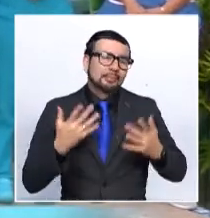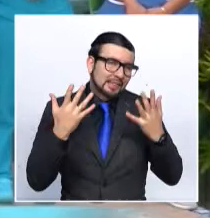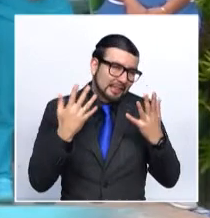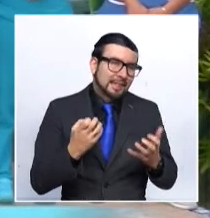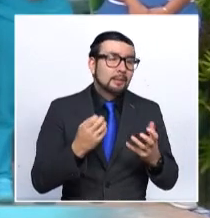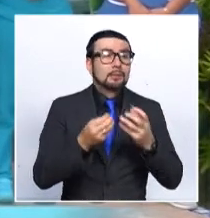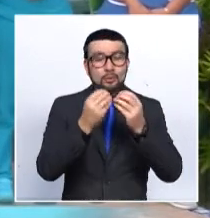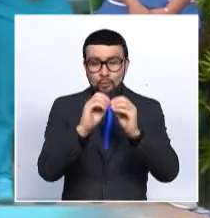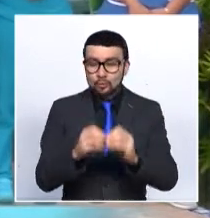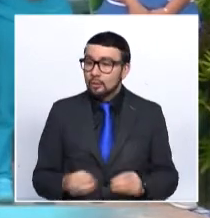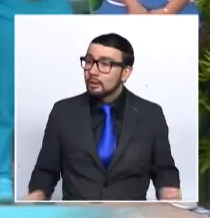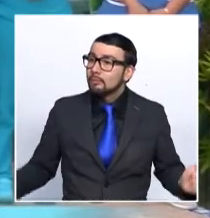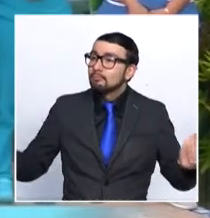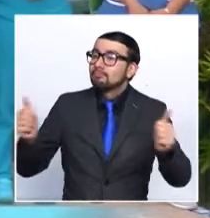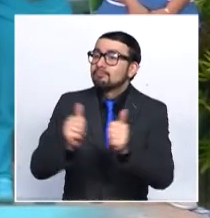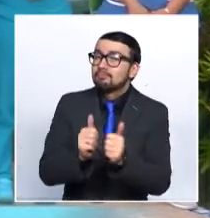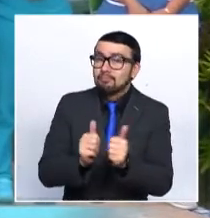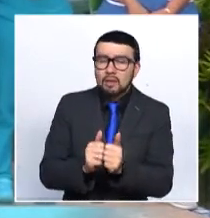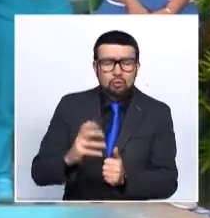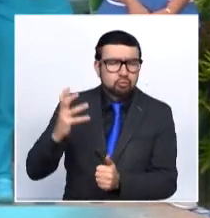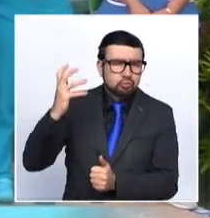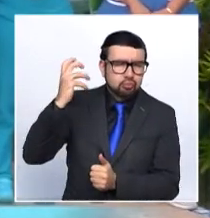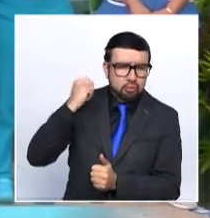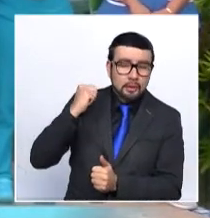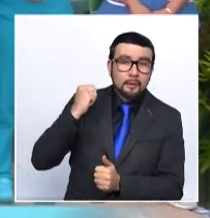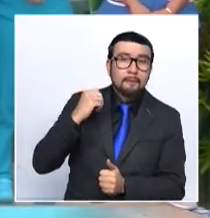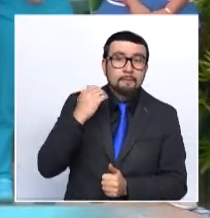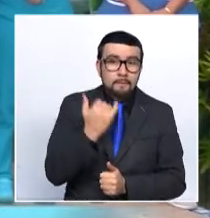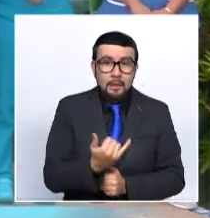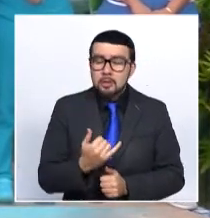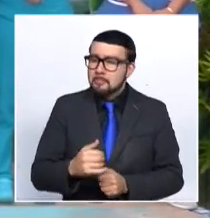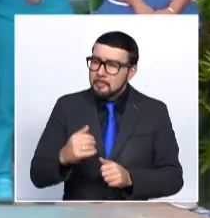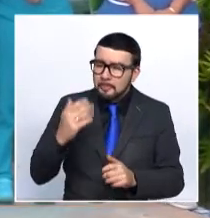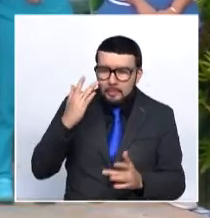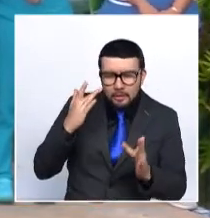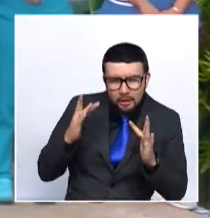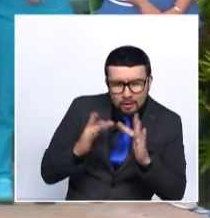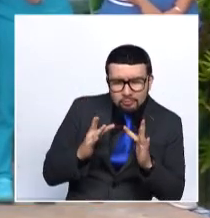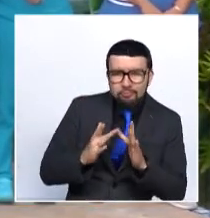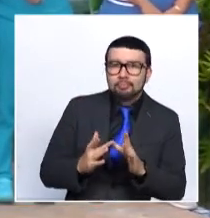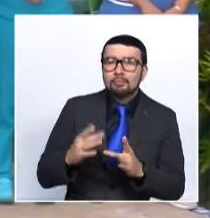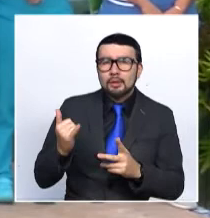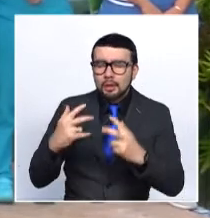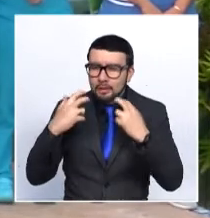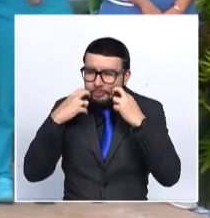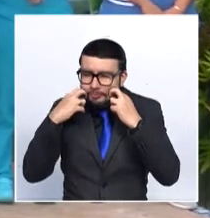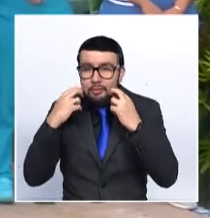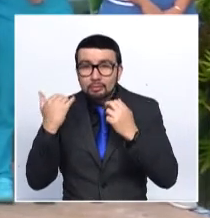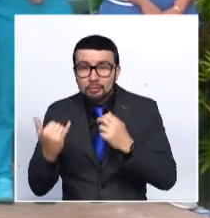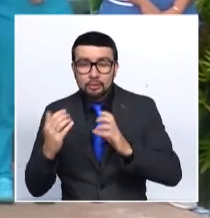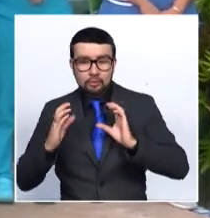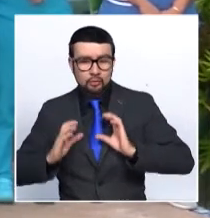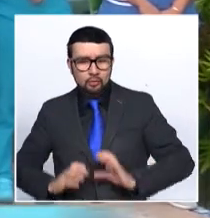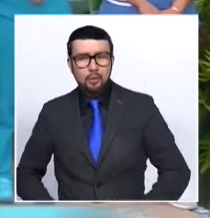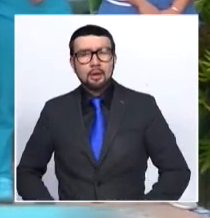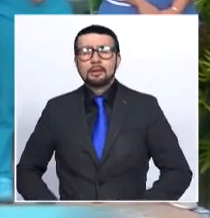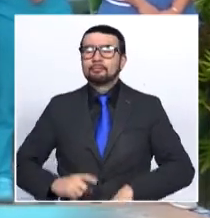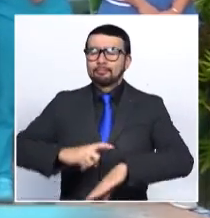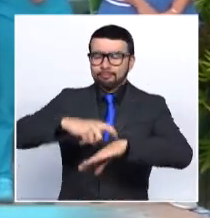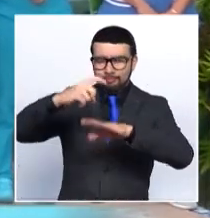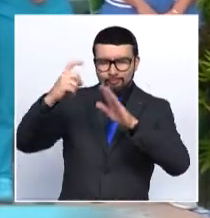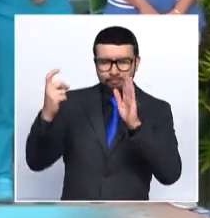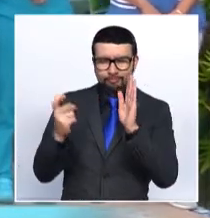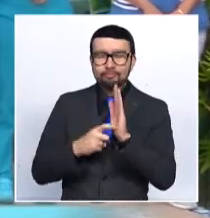en conjunto desde la parte de la humanización de la medicina, desde el concepto integral de la